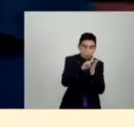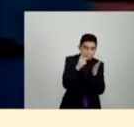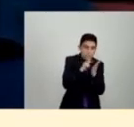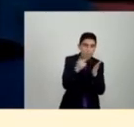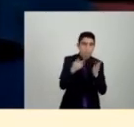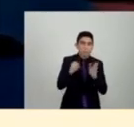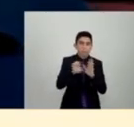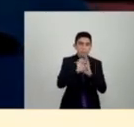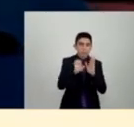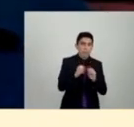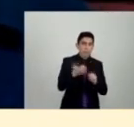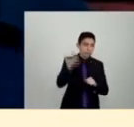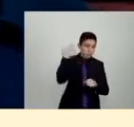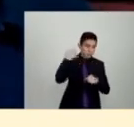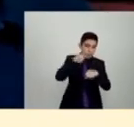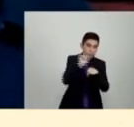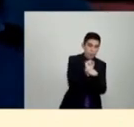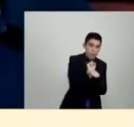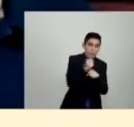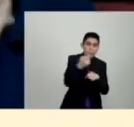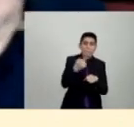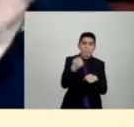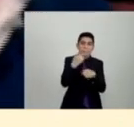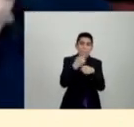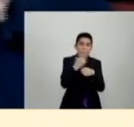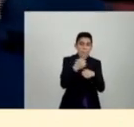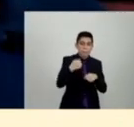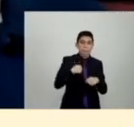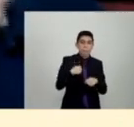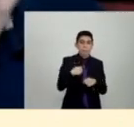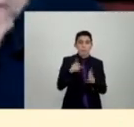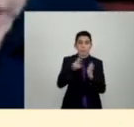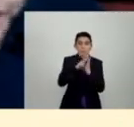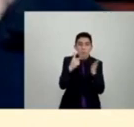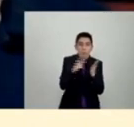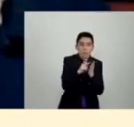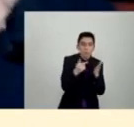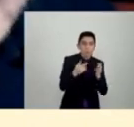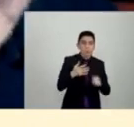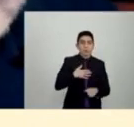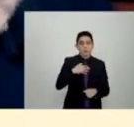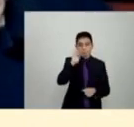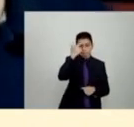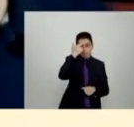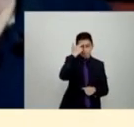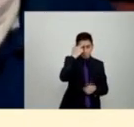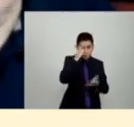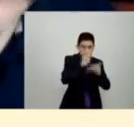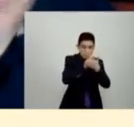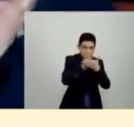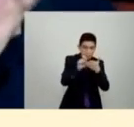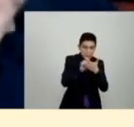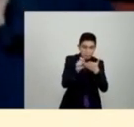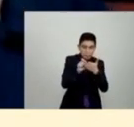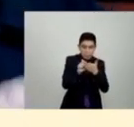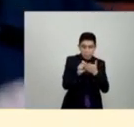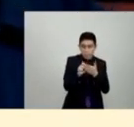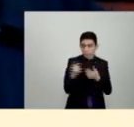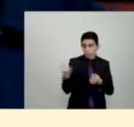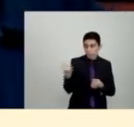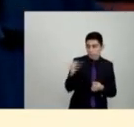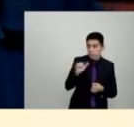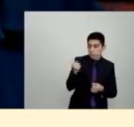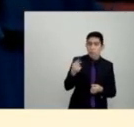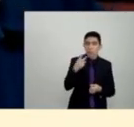primera vez a la Semana Negra como periodista, claro que sí, yo fui. Es más, yo recuerdo que yo escribía al lado de un cubano que